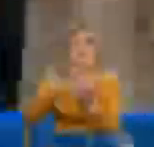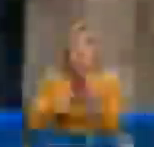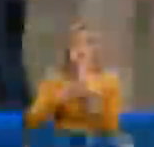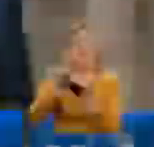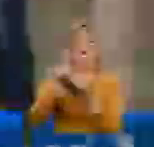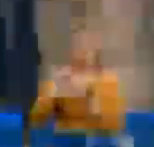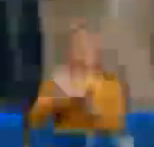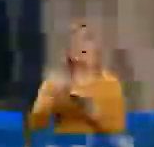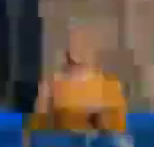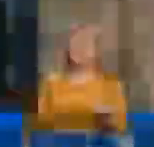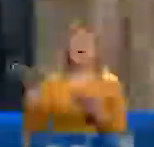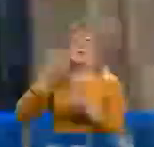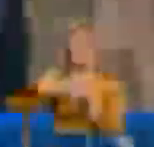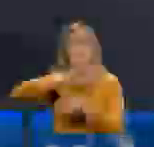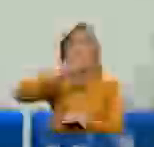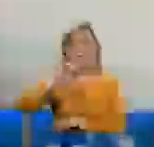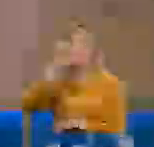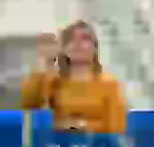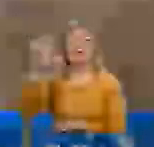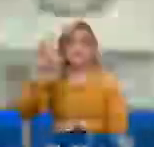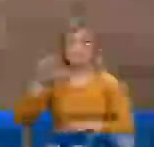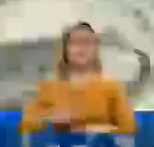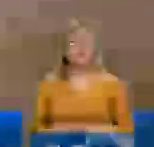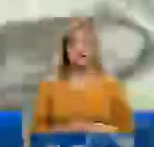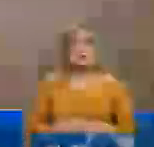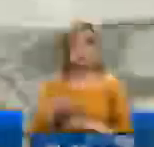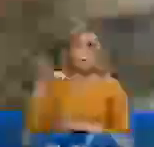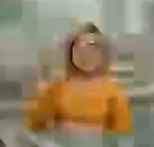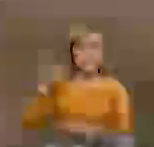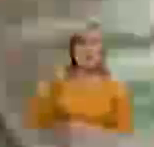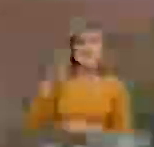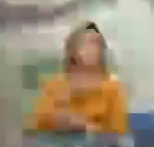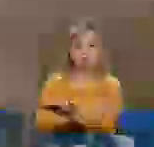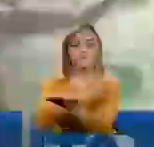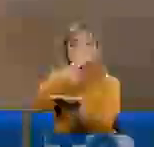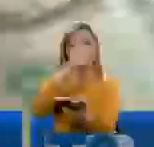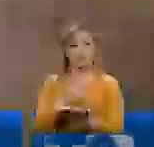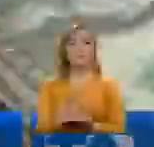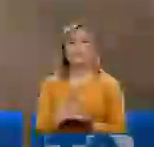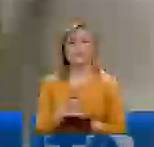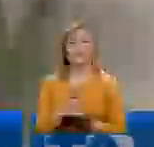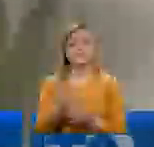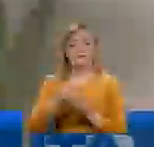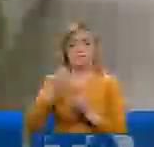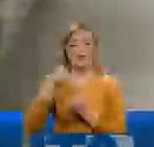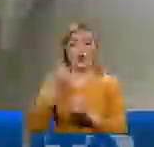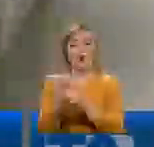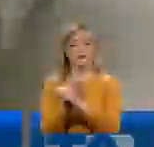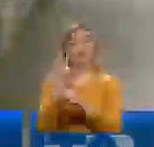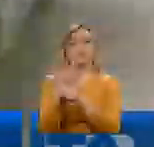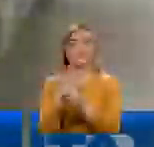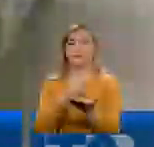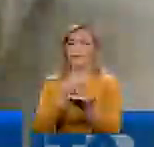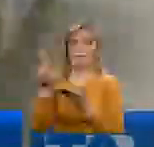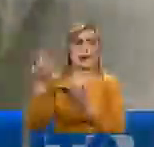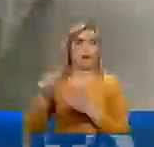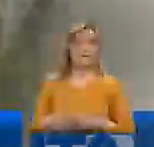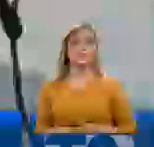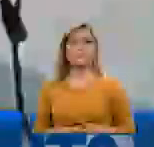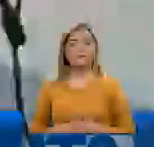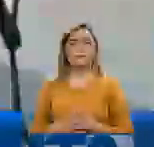que recibieron fue el de julio. Solo los maestros de Pichincha dijeron que en las últimas horas ya recibieron su